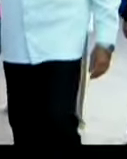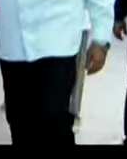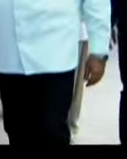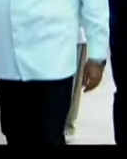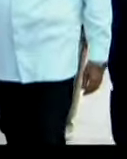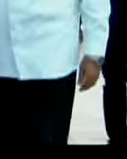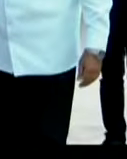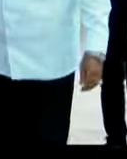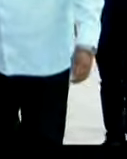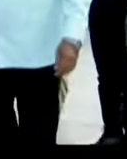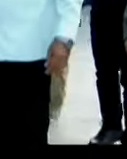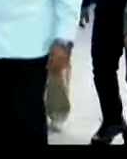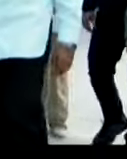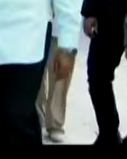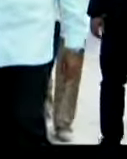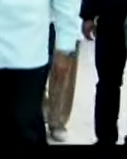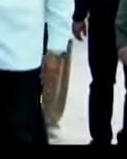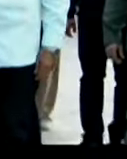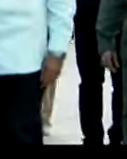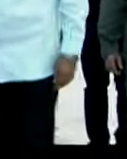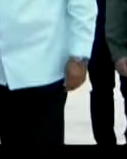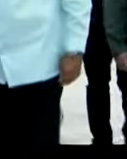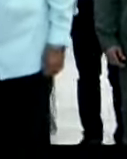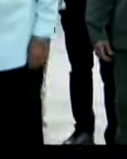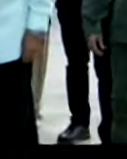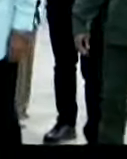No hay otra manera de decirlo.